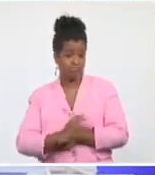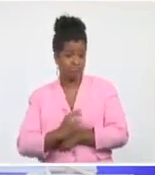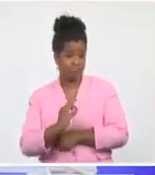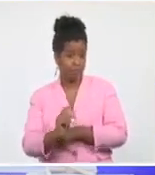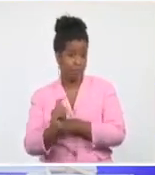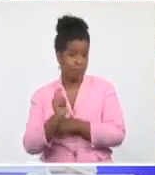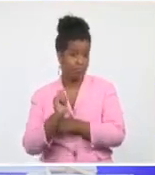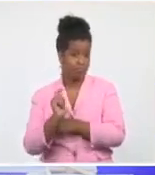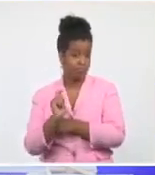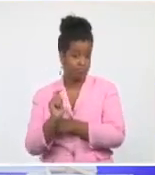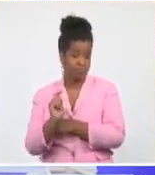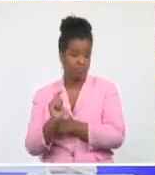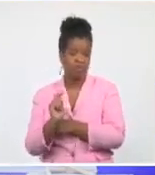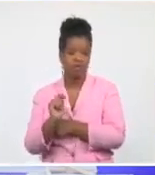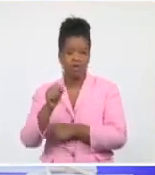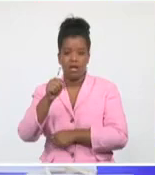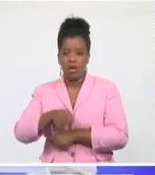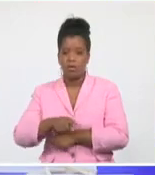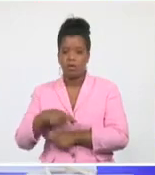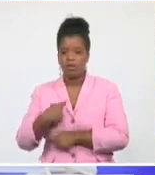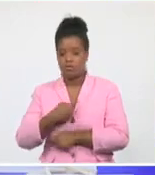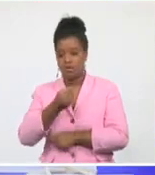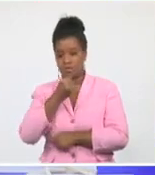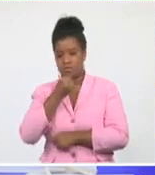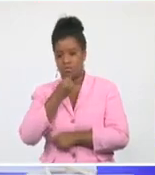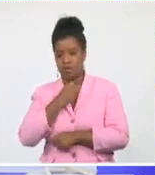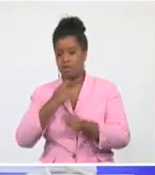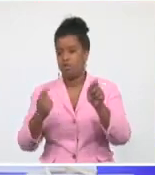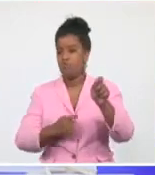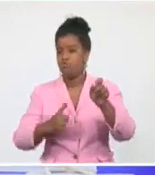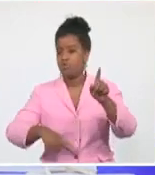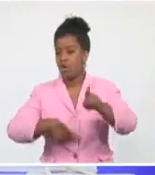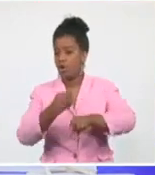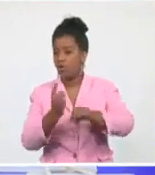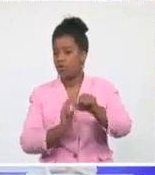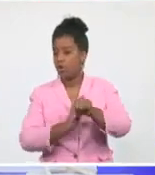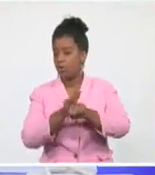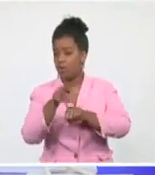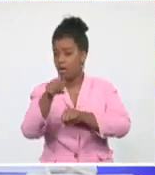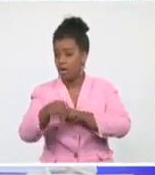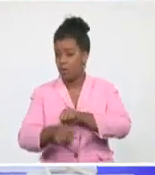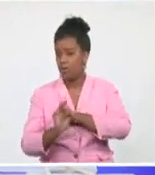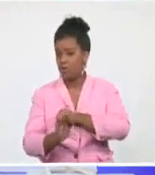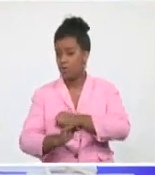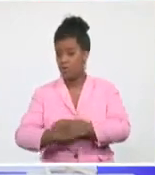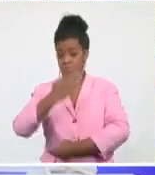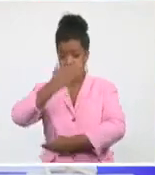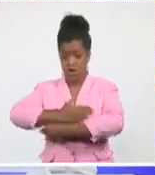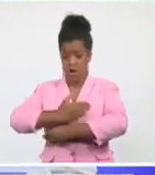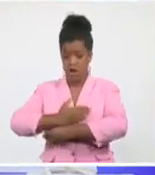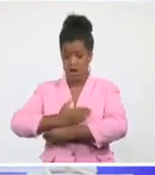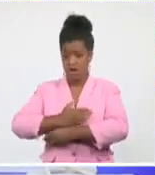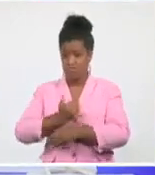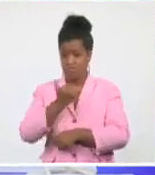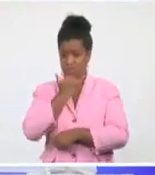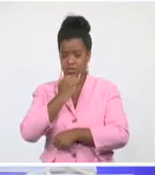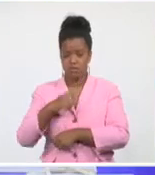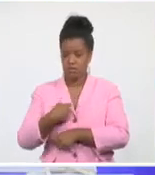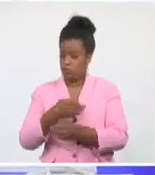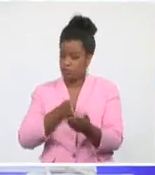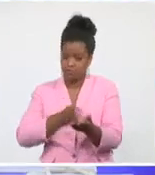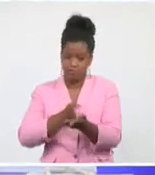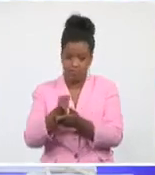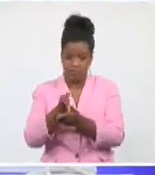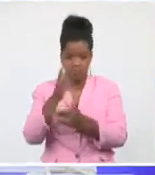Fidel Castro Ruz, nos ha permitido enfrentar la pandemia actual bajo el bloqueo. Un robusto sistema de